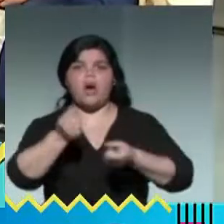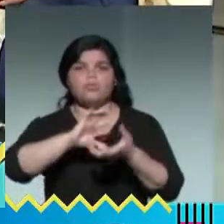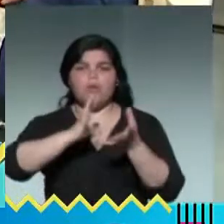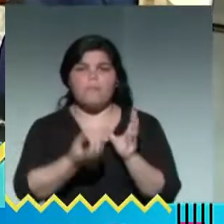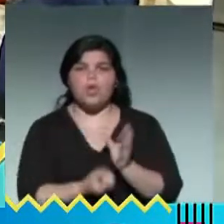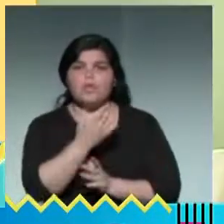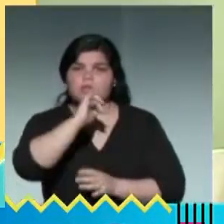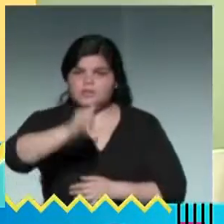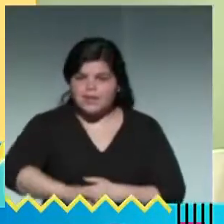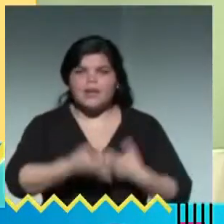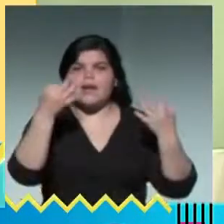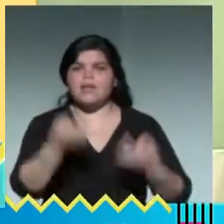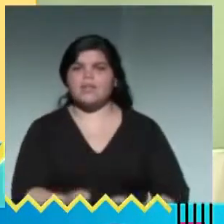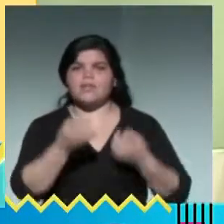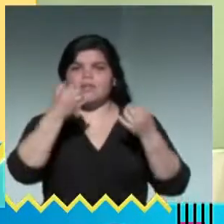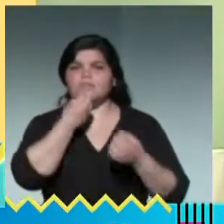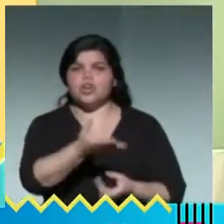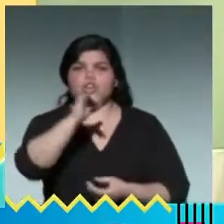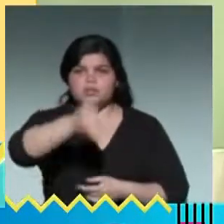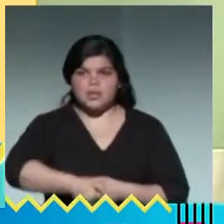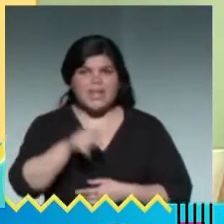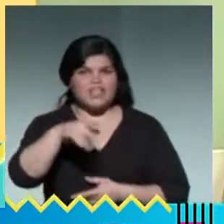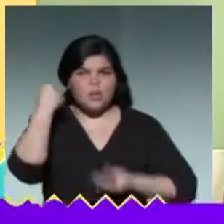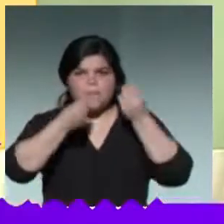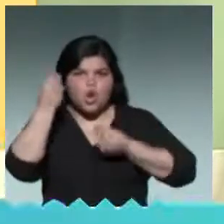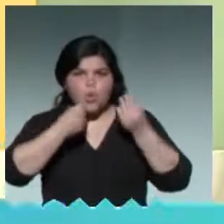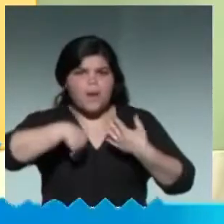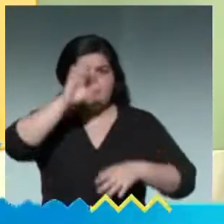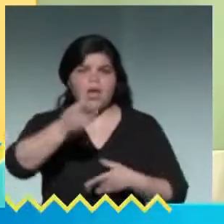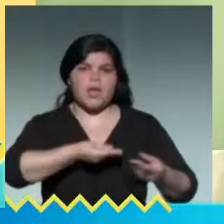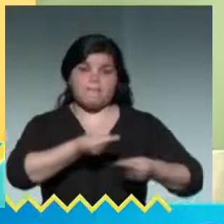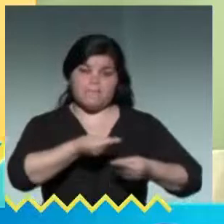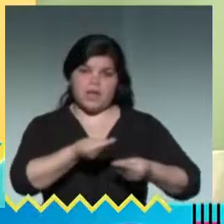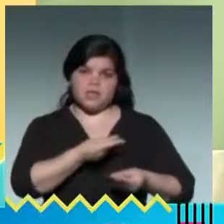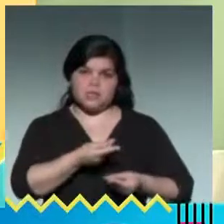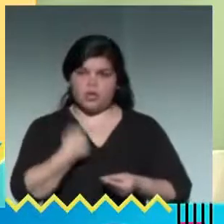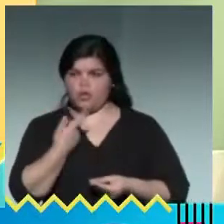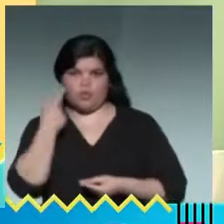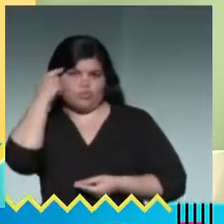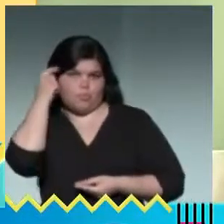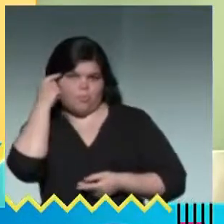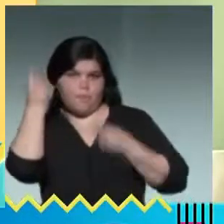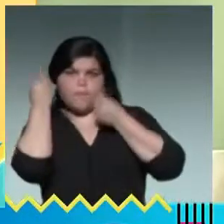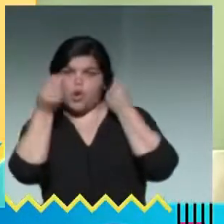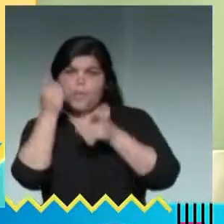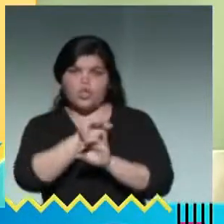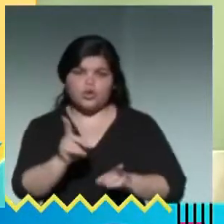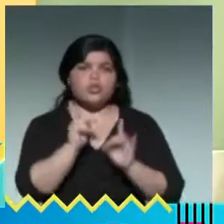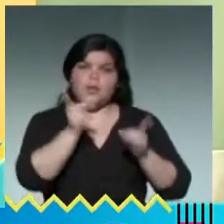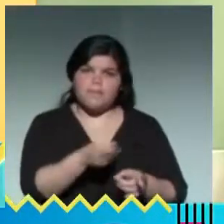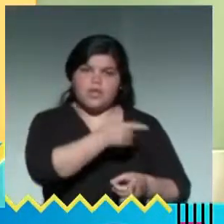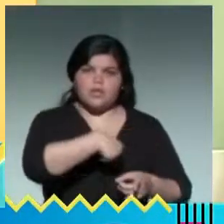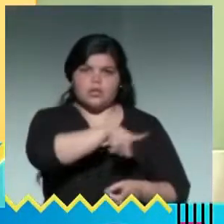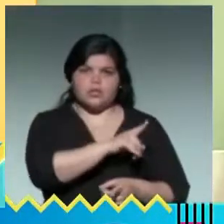debo reconocerlo, es una de las mayores preocupaciones del sector empresario, no es solamente nuestra, y ellos lo plantean en cada reunión y es cierto que tienen la